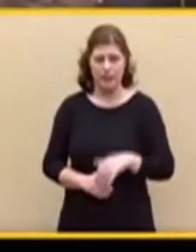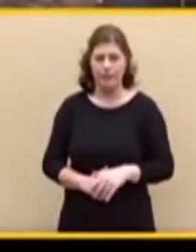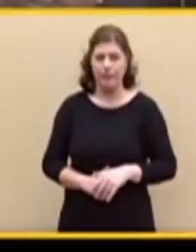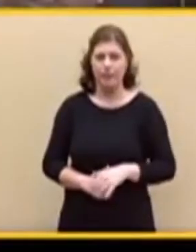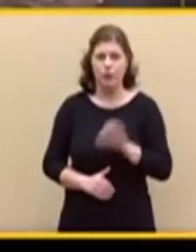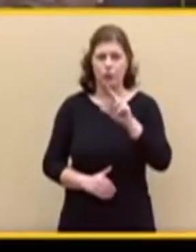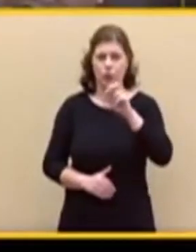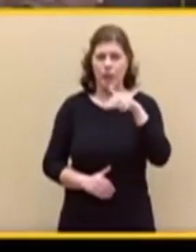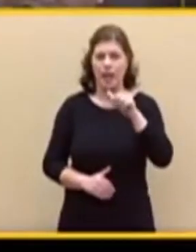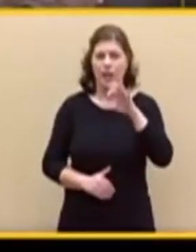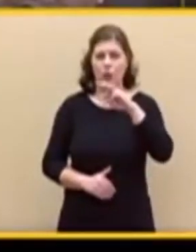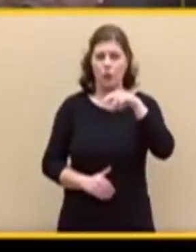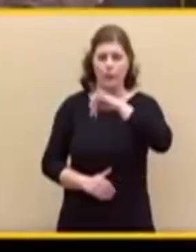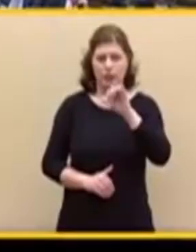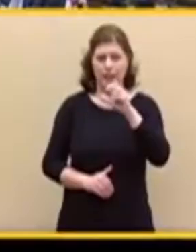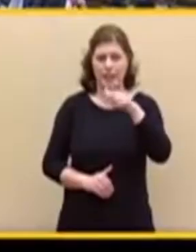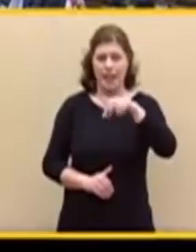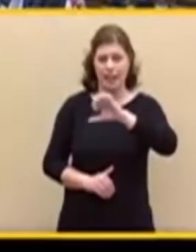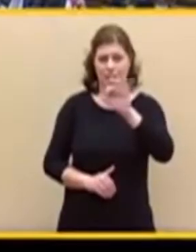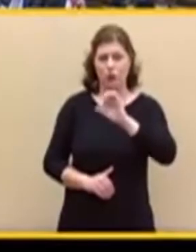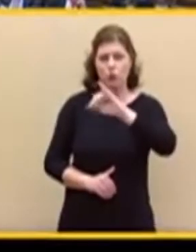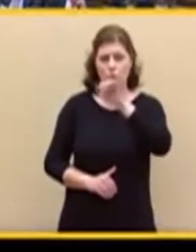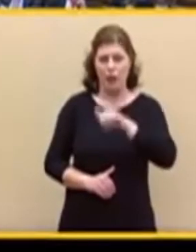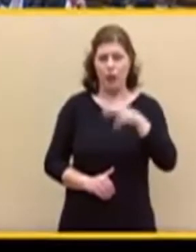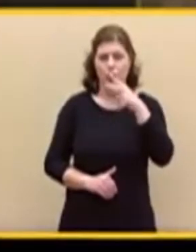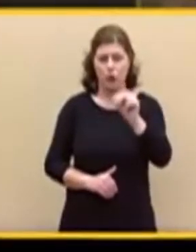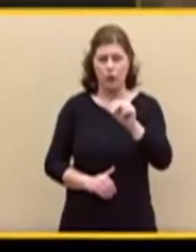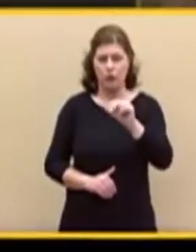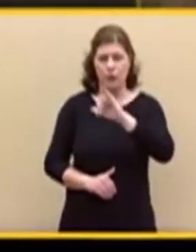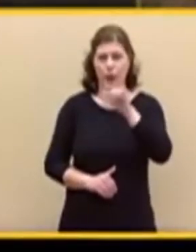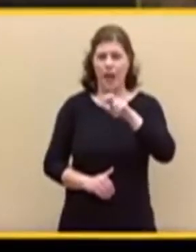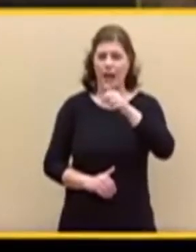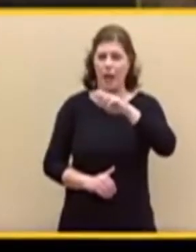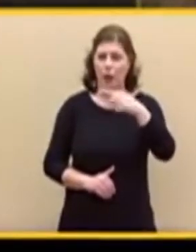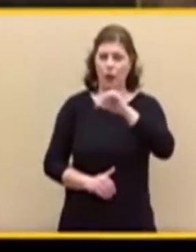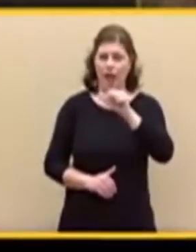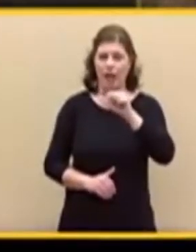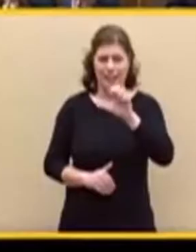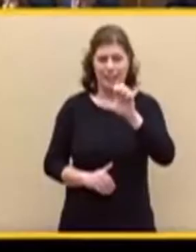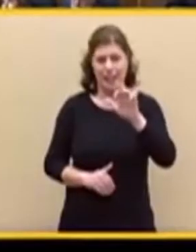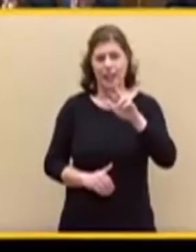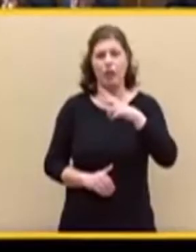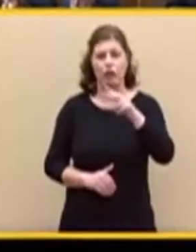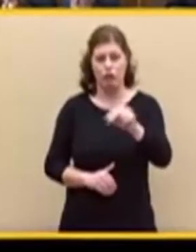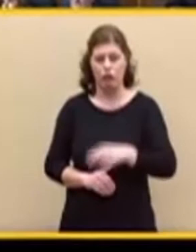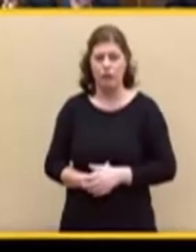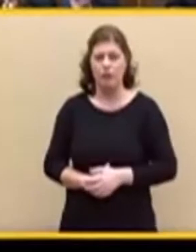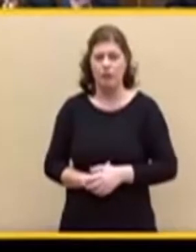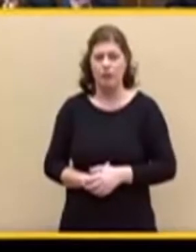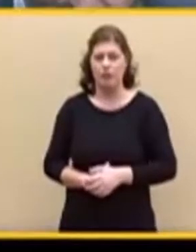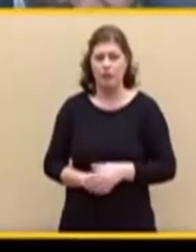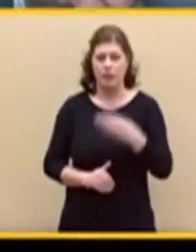Sumelzo Jordán. No. No. José Zaragoza Alonso. No. No. Meritxell Batet